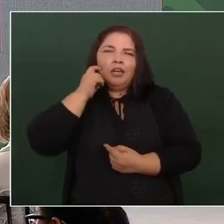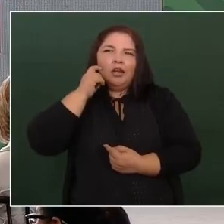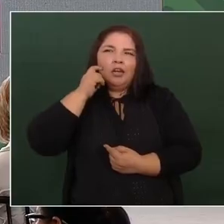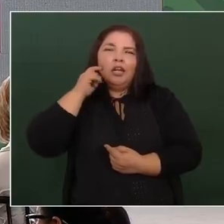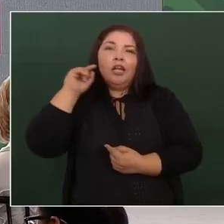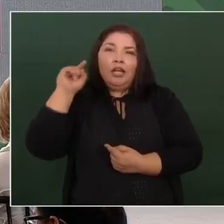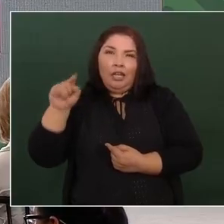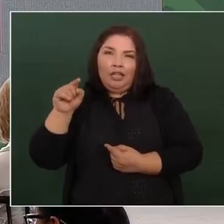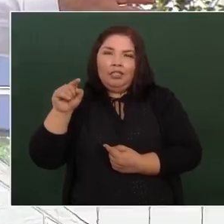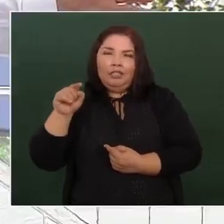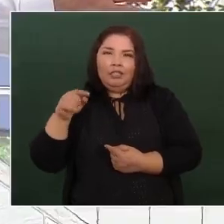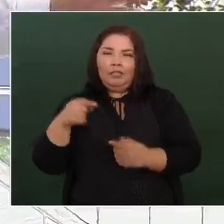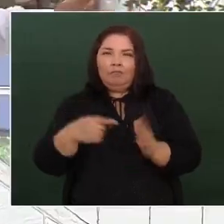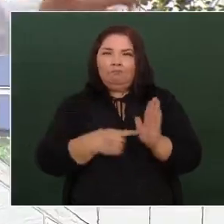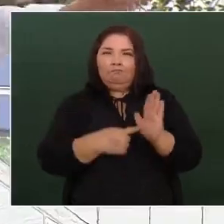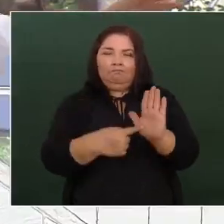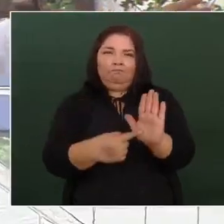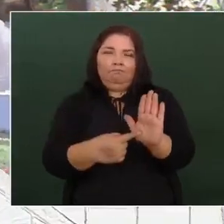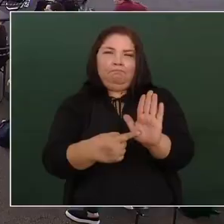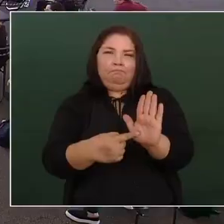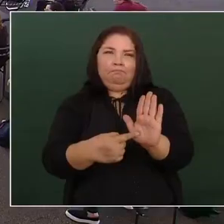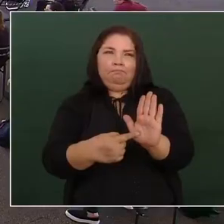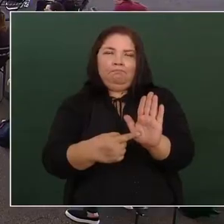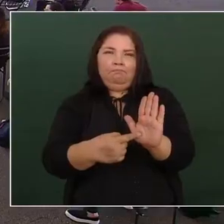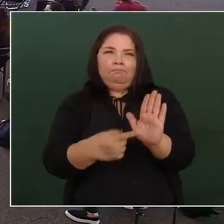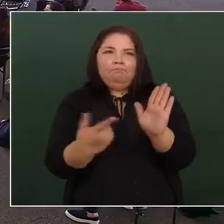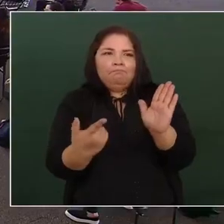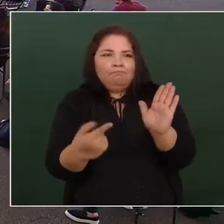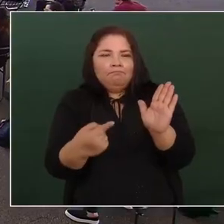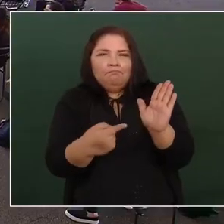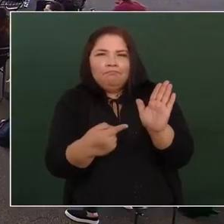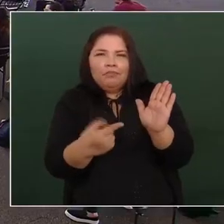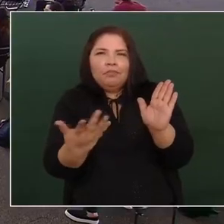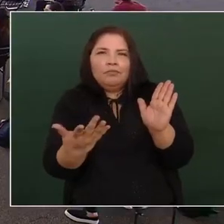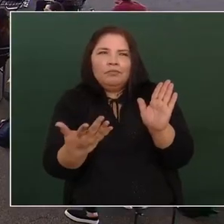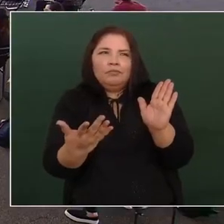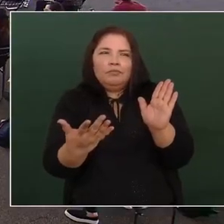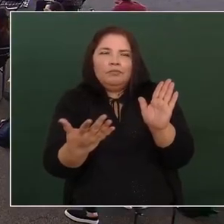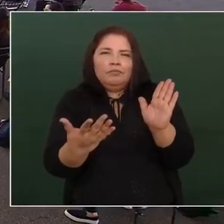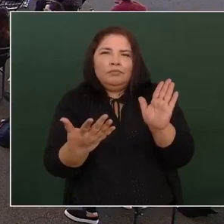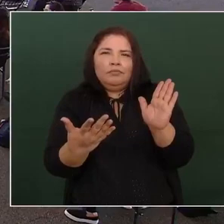Fue el que dio la nota. Pero cualquier cosa,